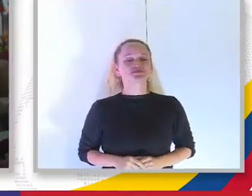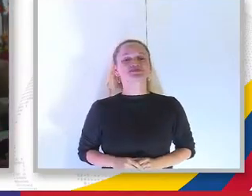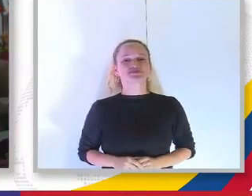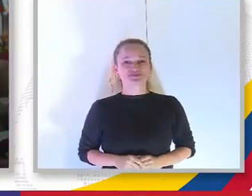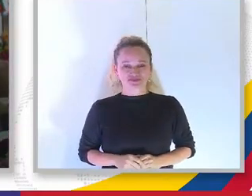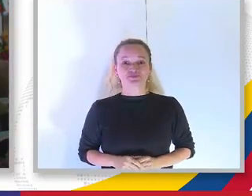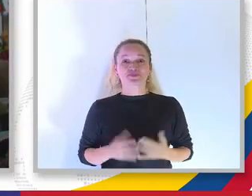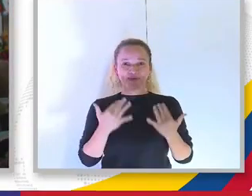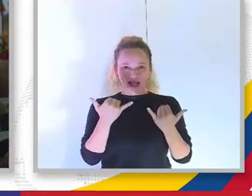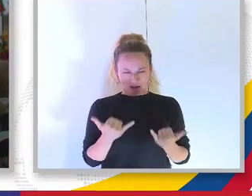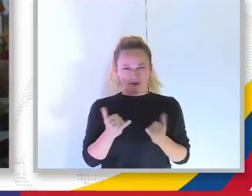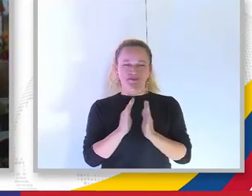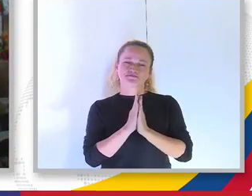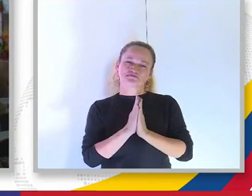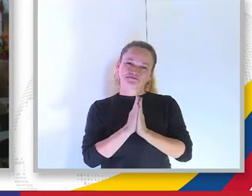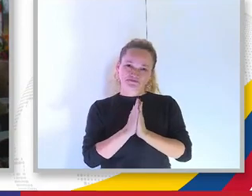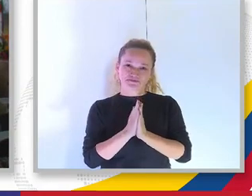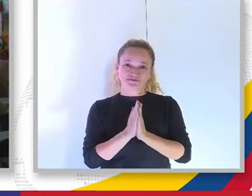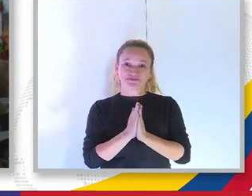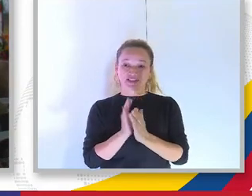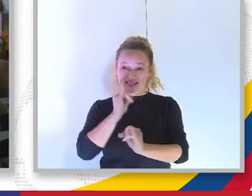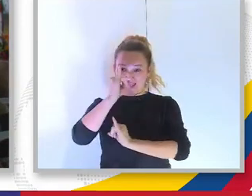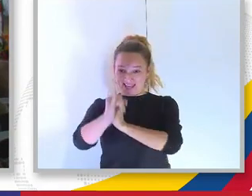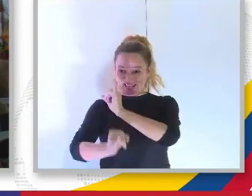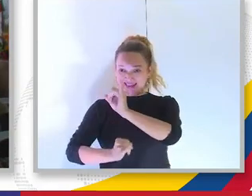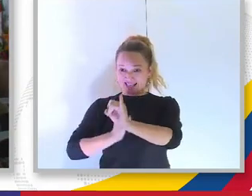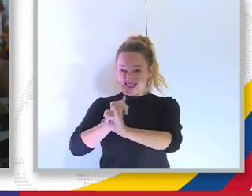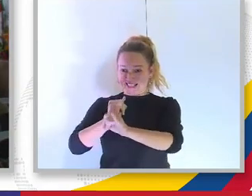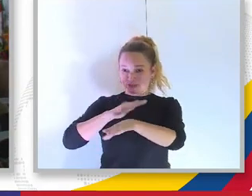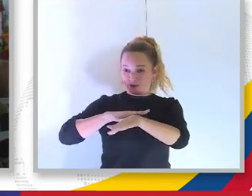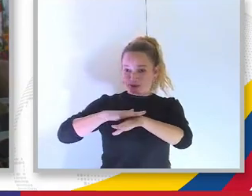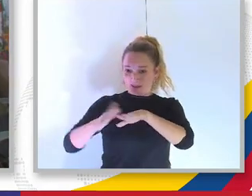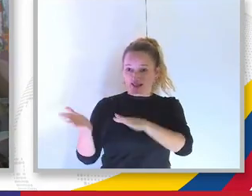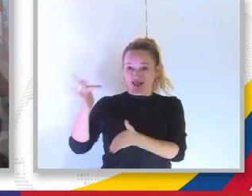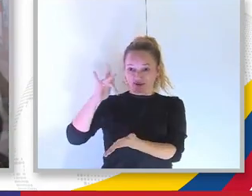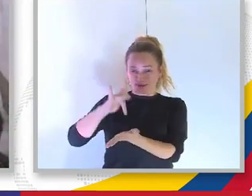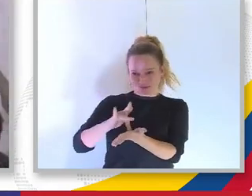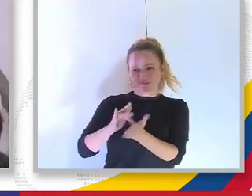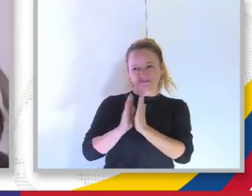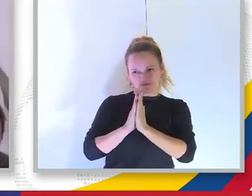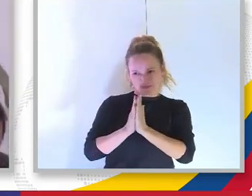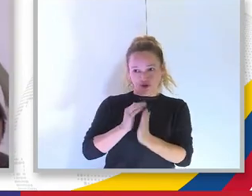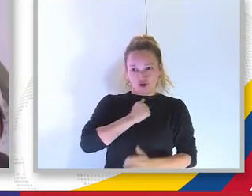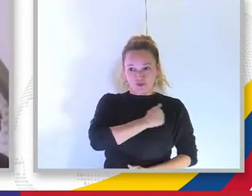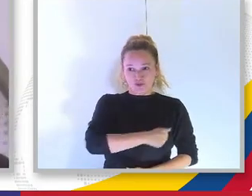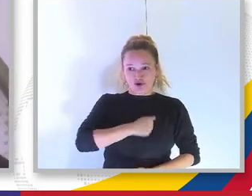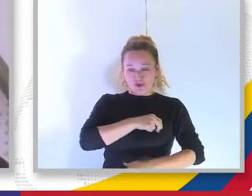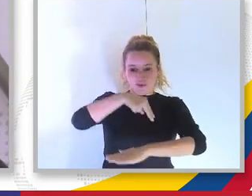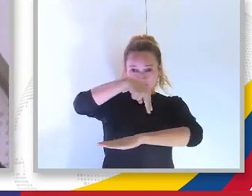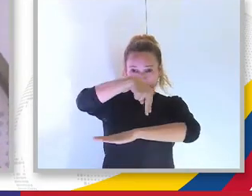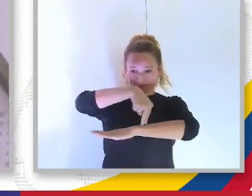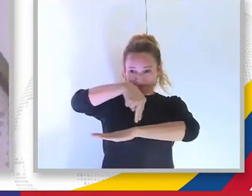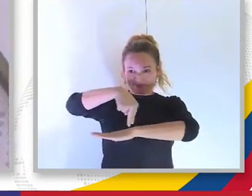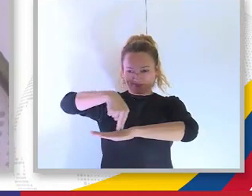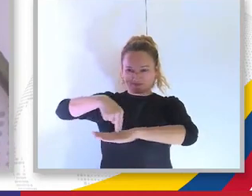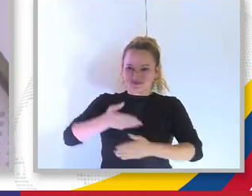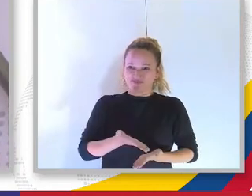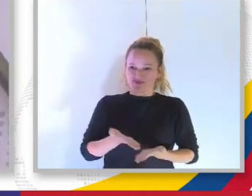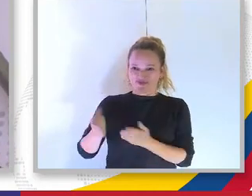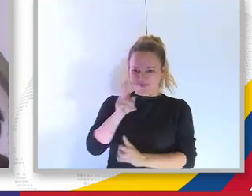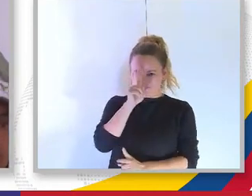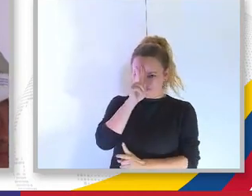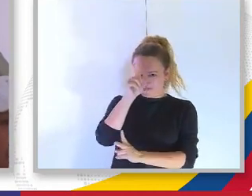Bueno, vamos a pedir a otros internacionales que están presentes que se pongan de pie y les vamos a dar un